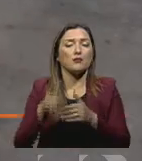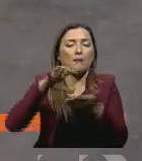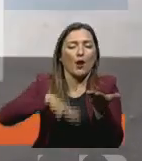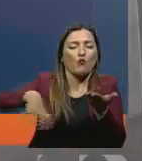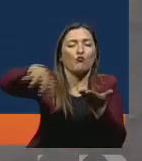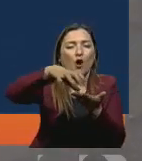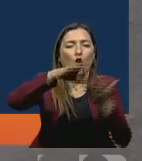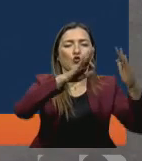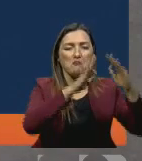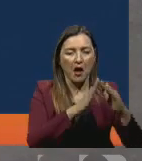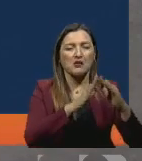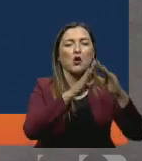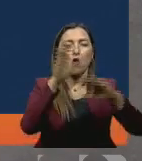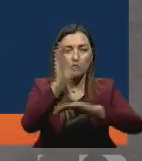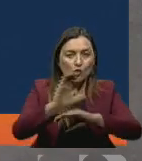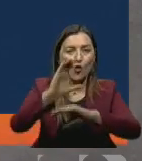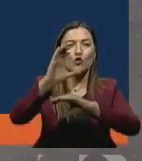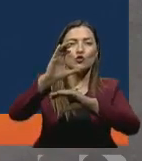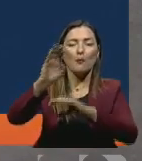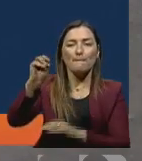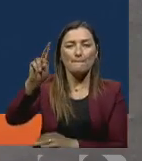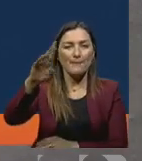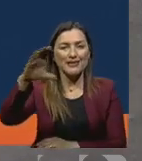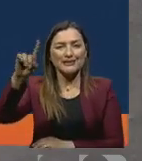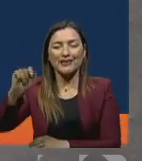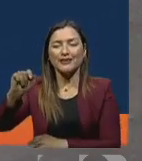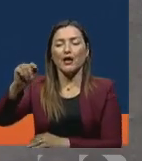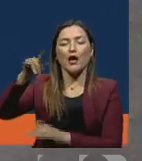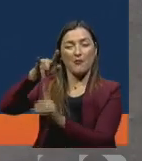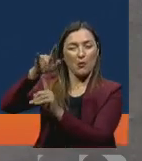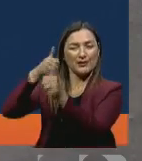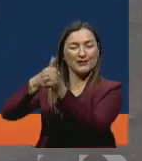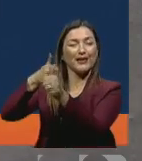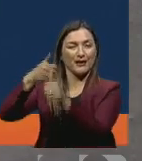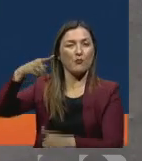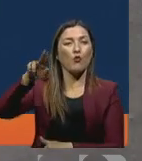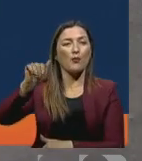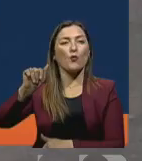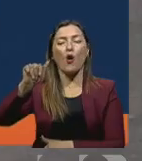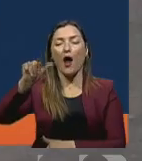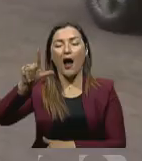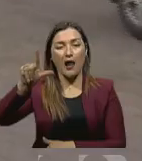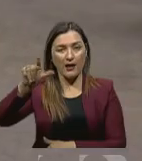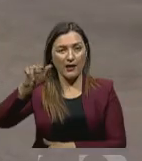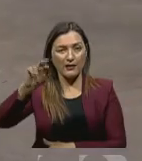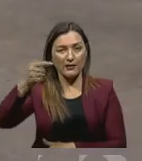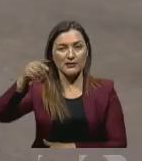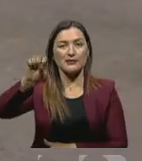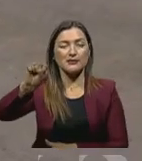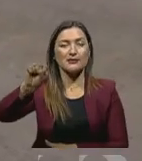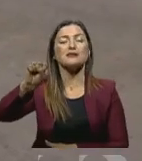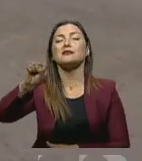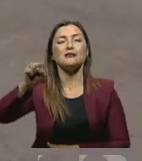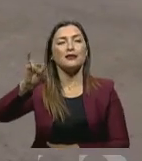Rurales como tumbaco conocoto la Merced puembo y alangasí la institución Pide a la ciudadanía estar atentos